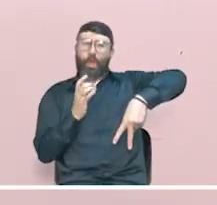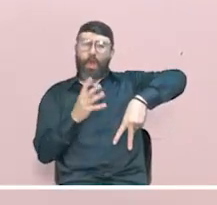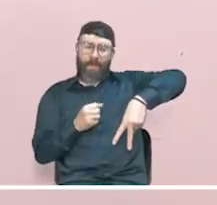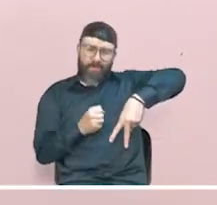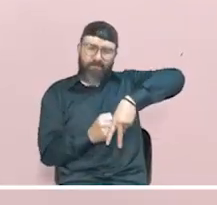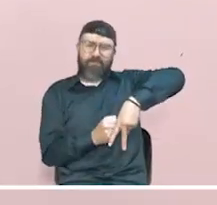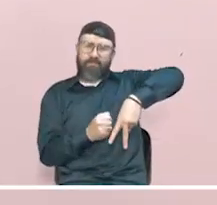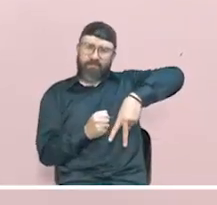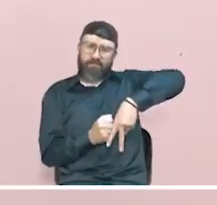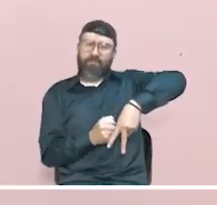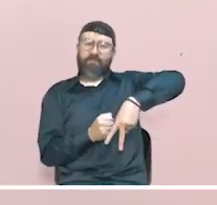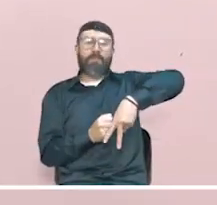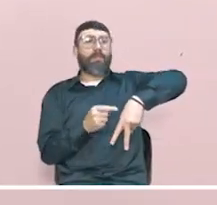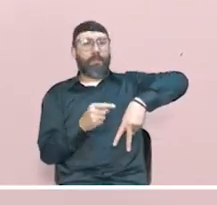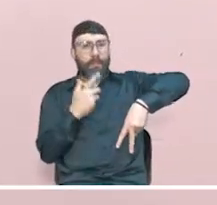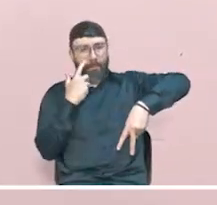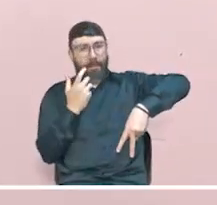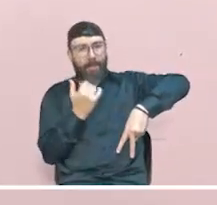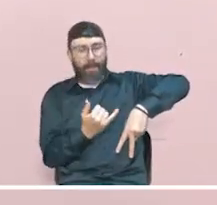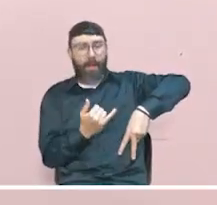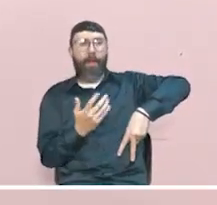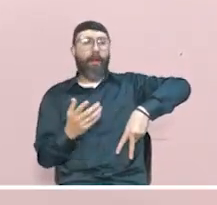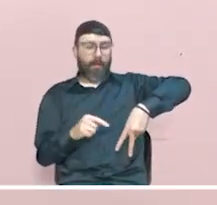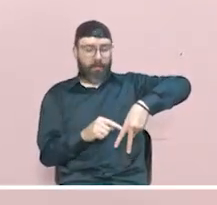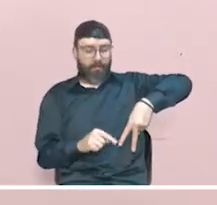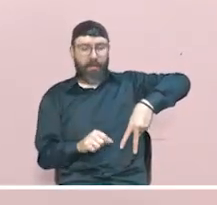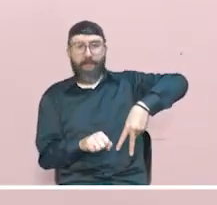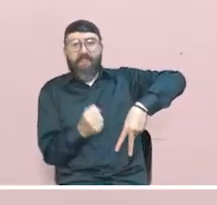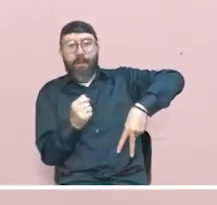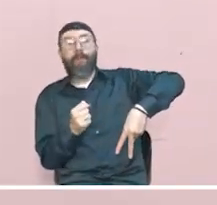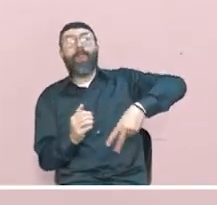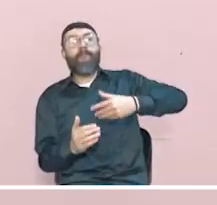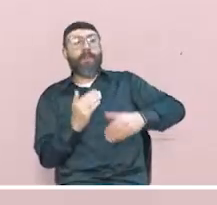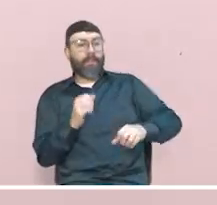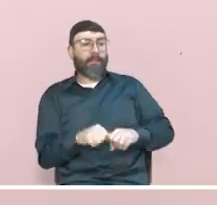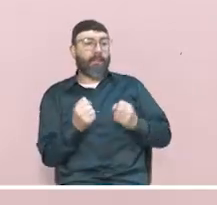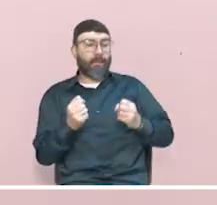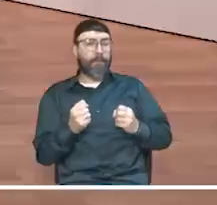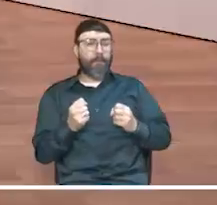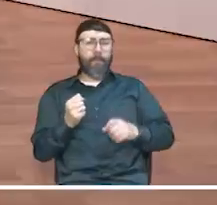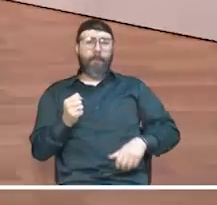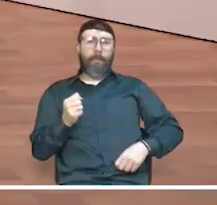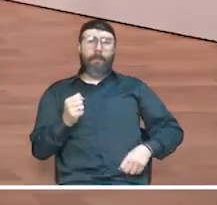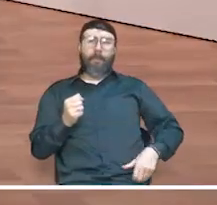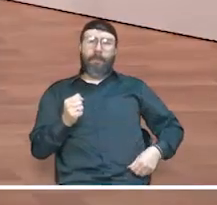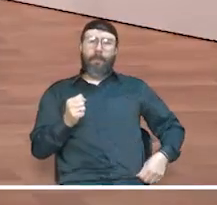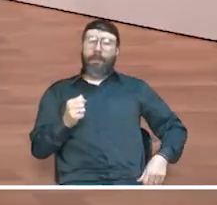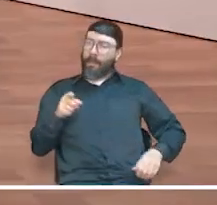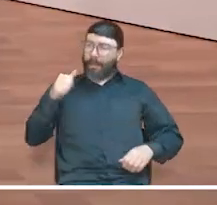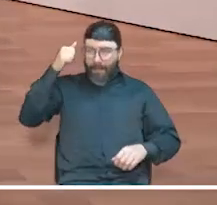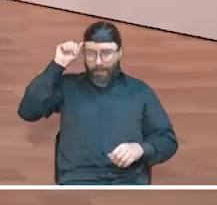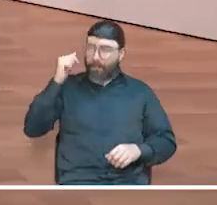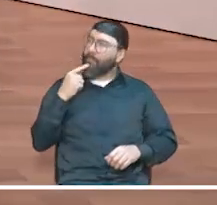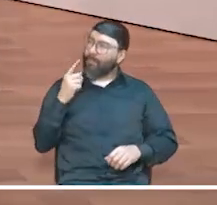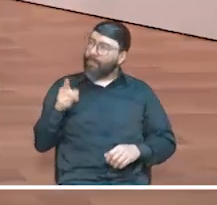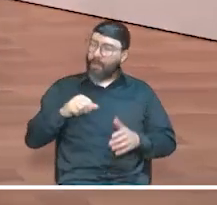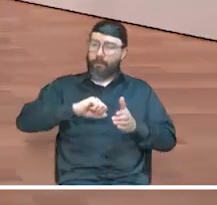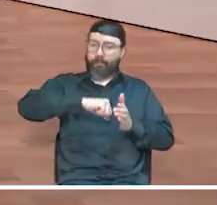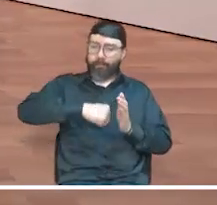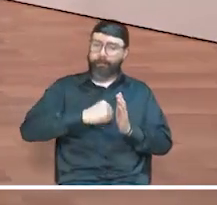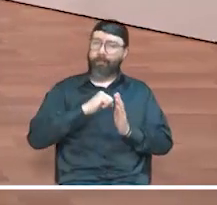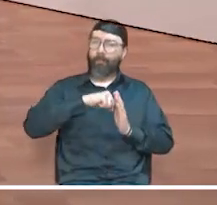a haber más posibilidad de lesión. ¿Sabe que recordé en este momento que usted está hablando tanto de la rodilla y todo y